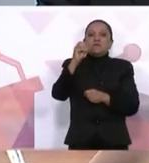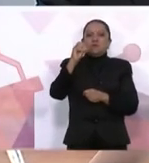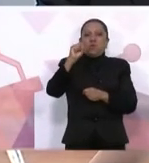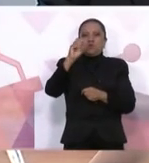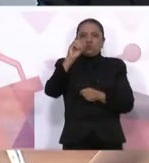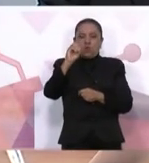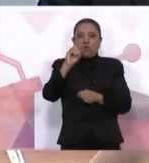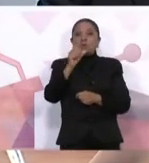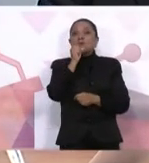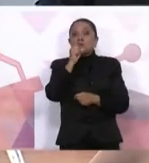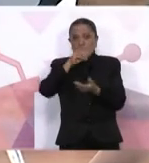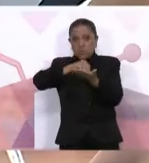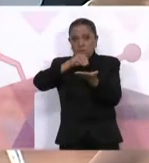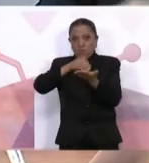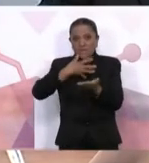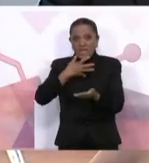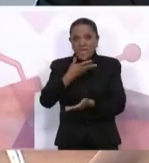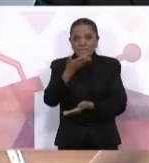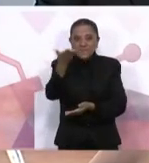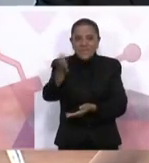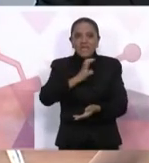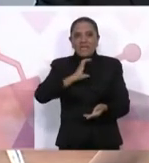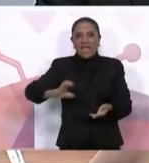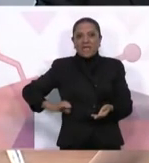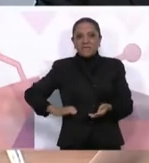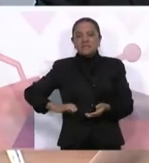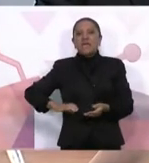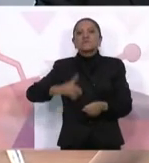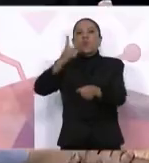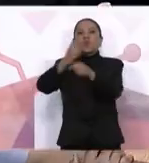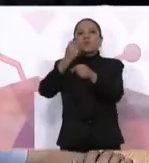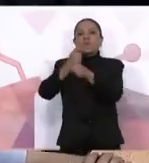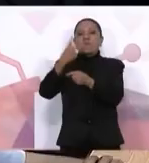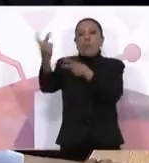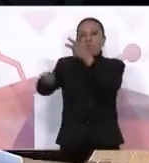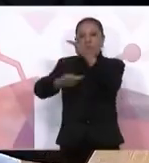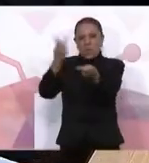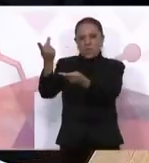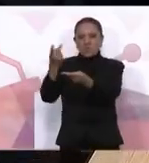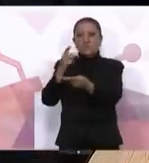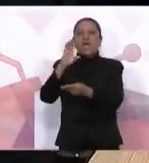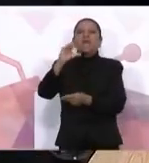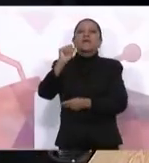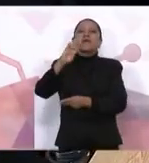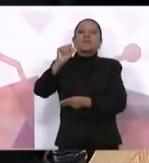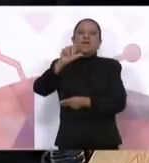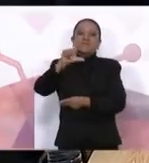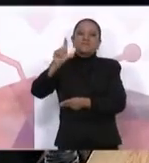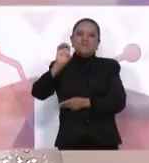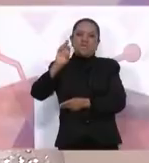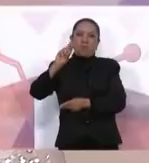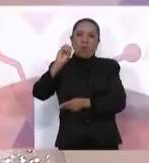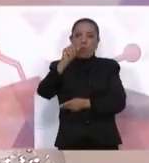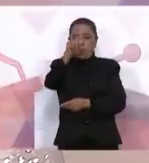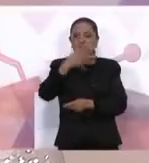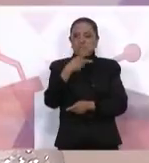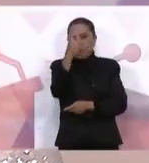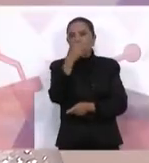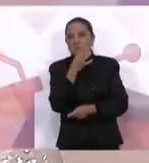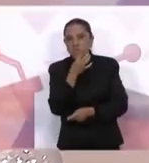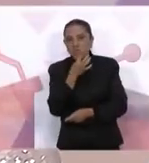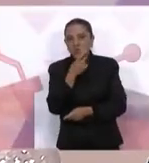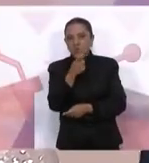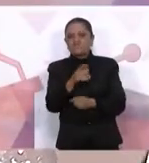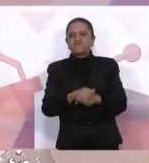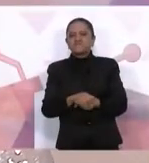el candidato ponente que hicimos la pregunta y primer hasta el correcto gracias miren ese es fácil